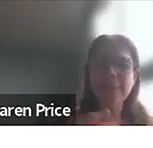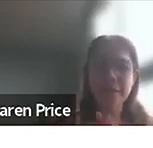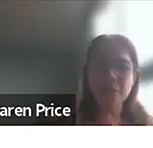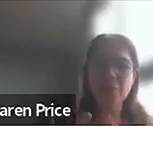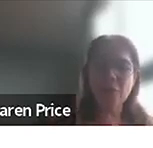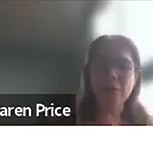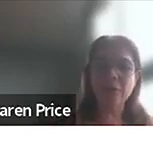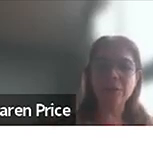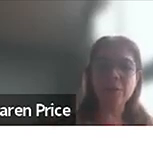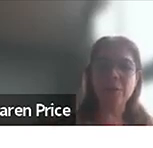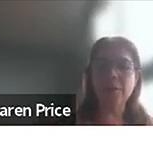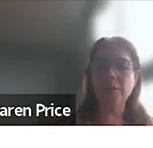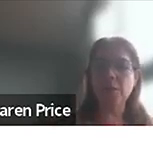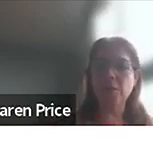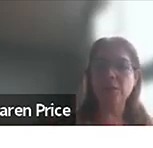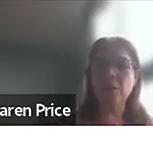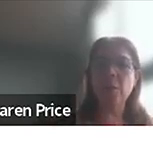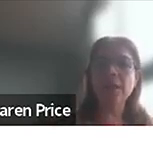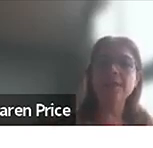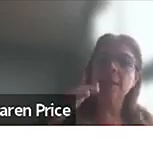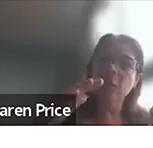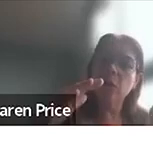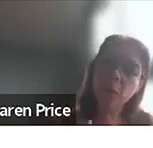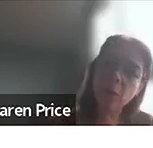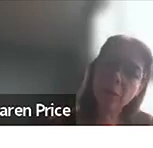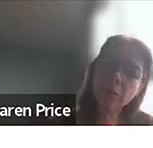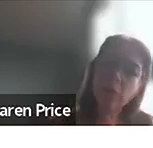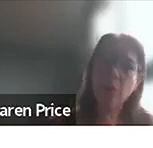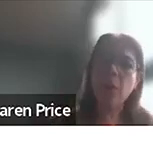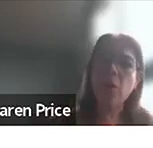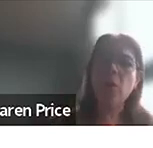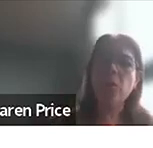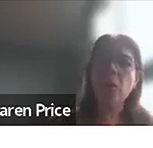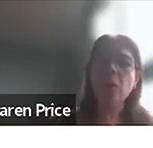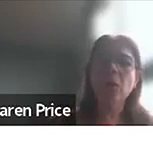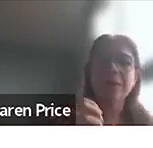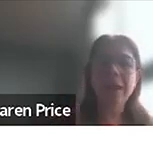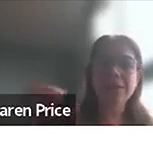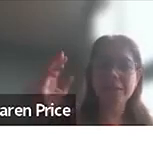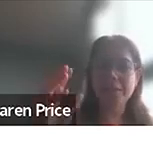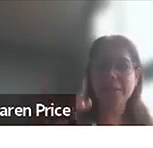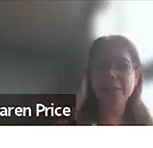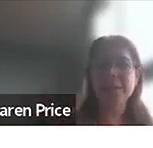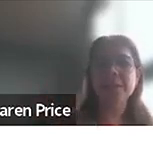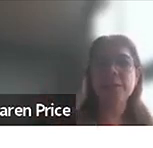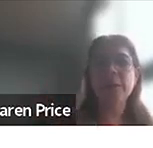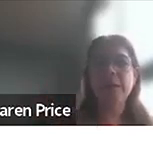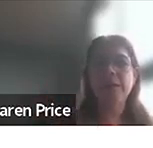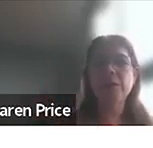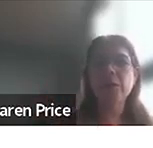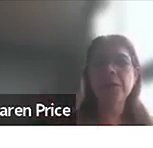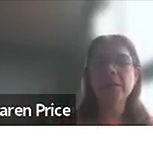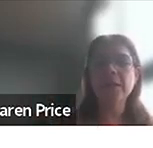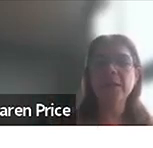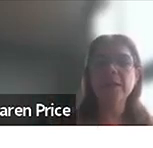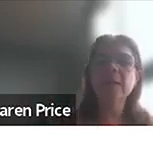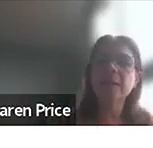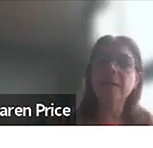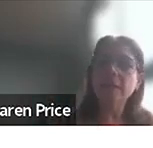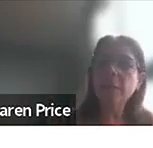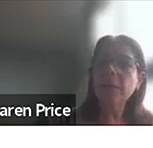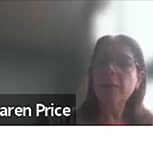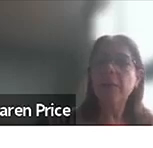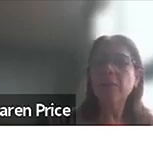Andes en todas estas discusiones globales. Luego esto bajó un poco, nace la iniciativa en el año 2007